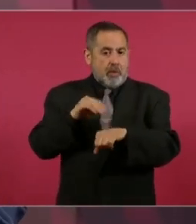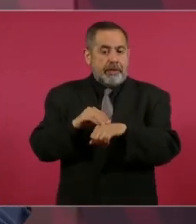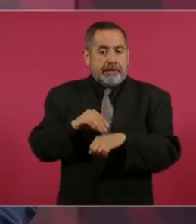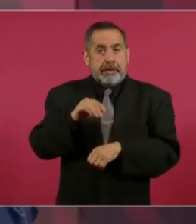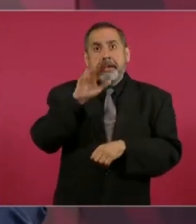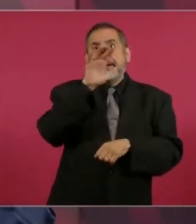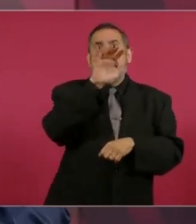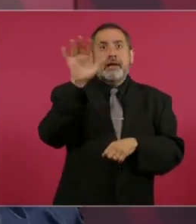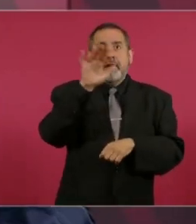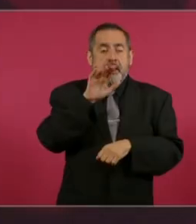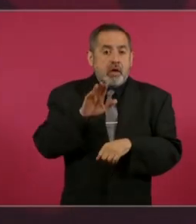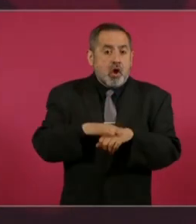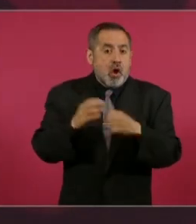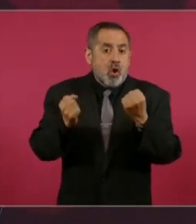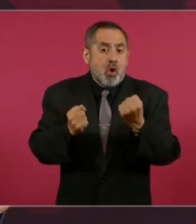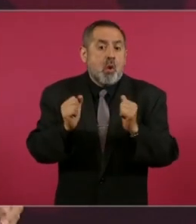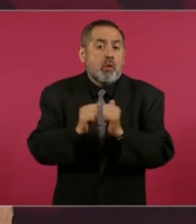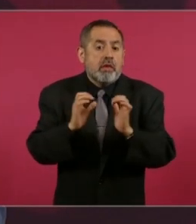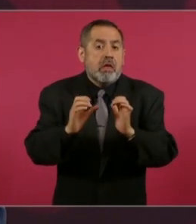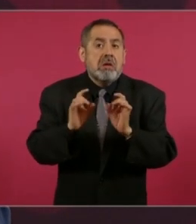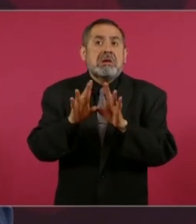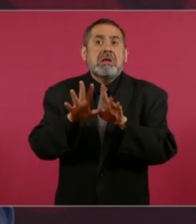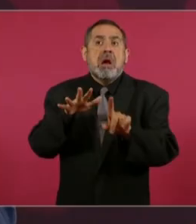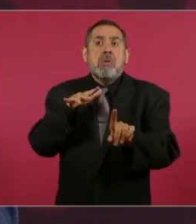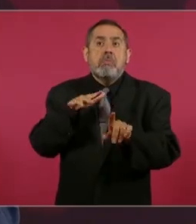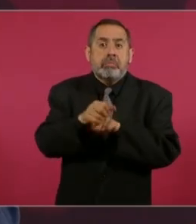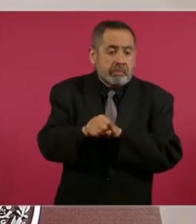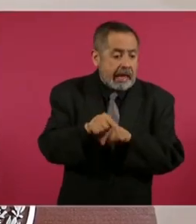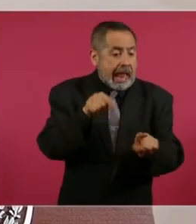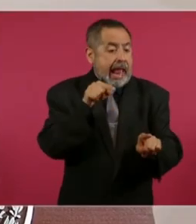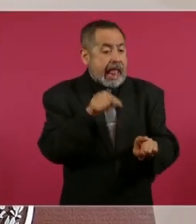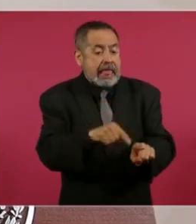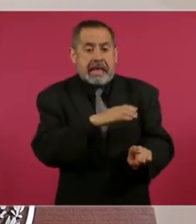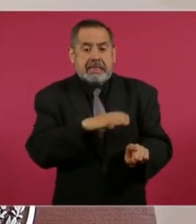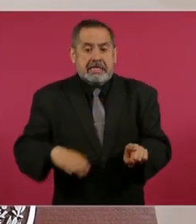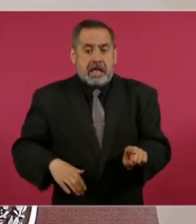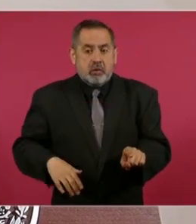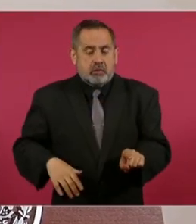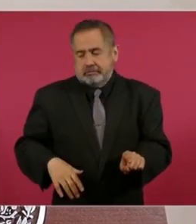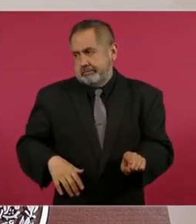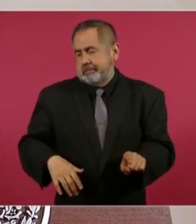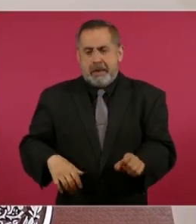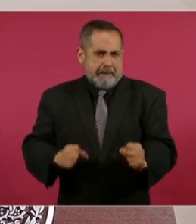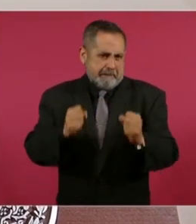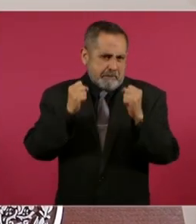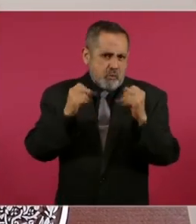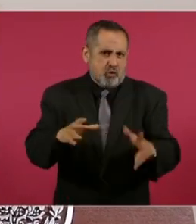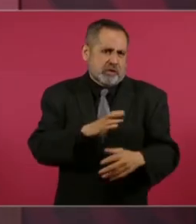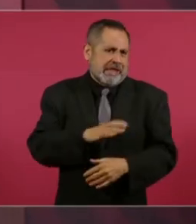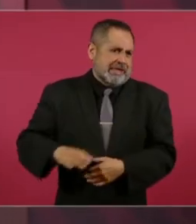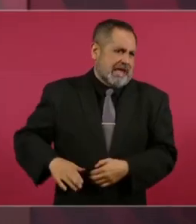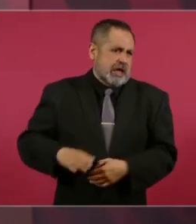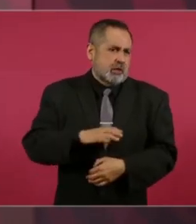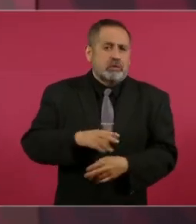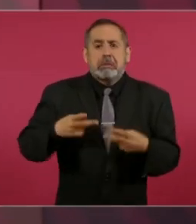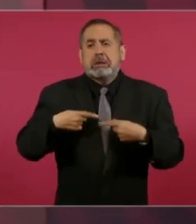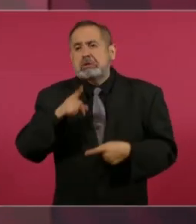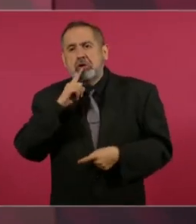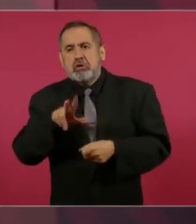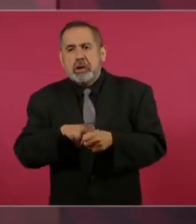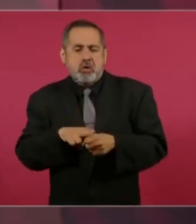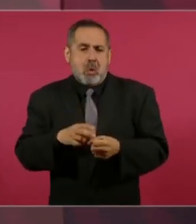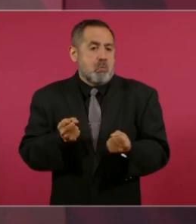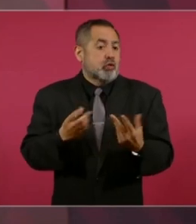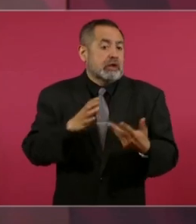que diga, maneje con cuidado, puede atropellar un candidato, porque ya hay más candidatos que ciudadanos. Sí,